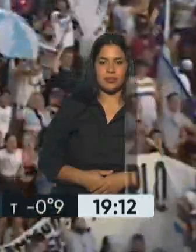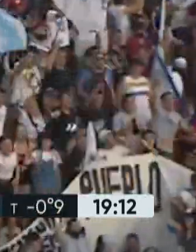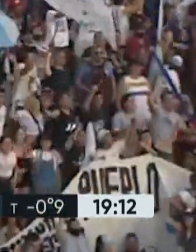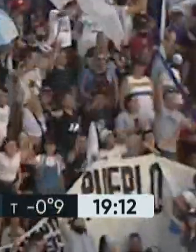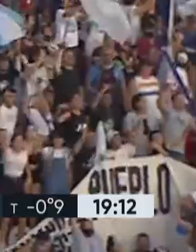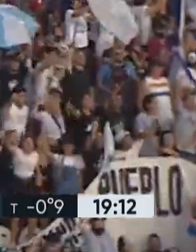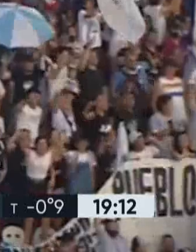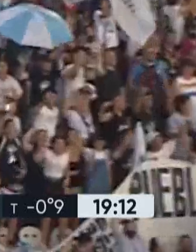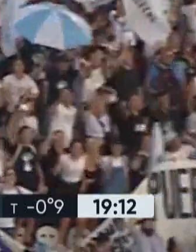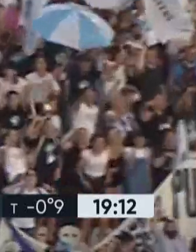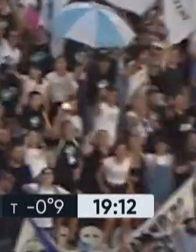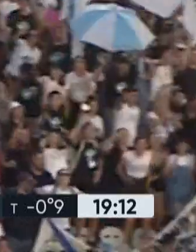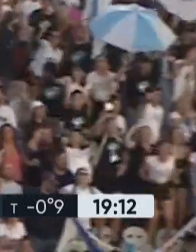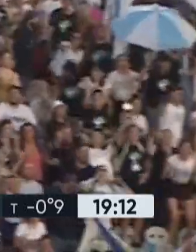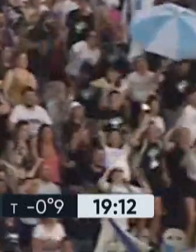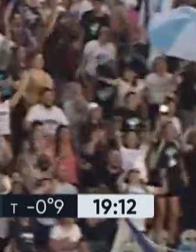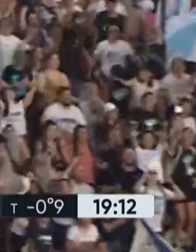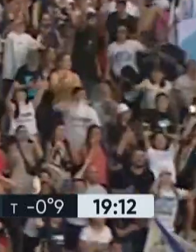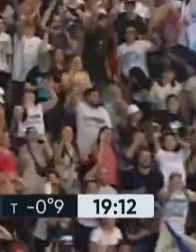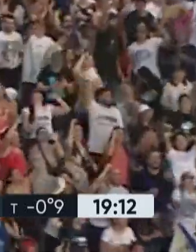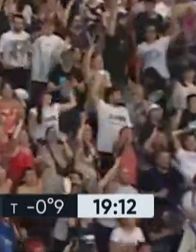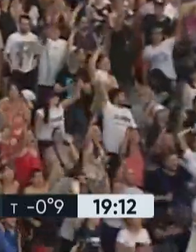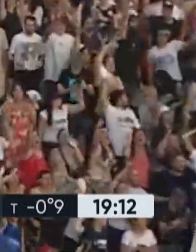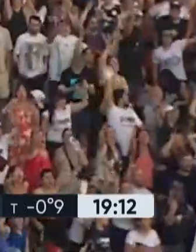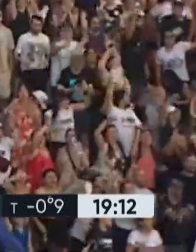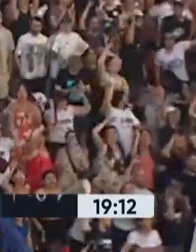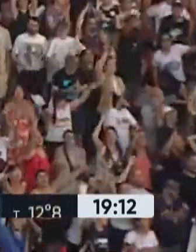el hijo tenaz de tu enemigo.